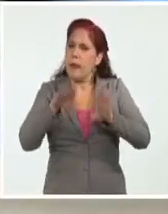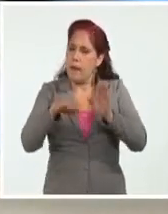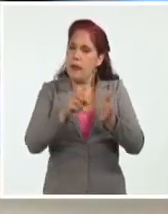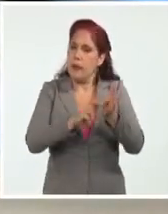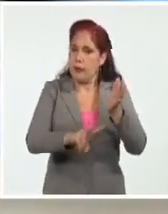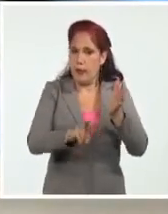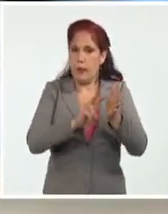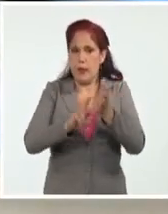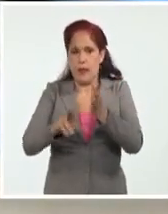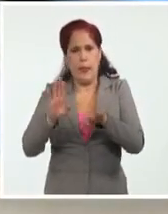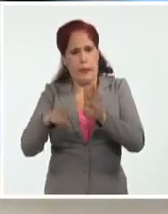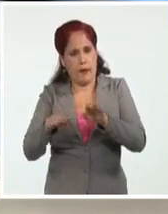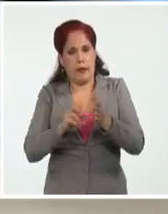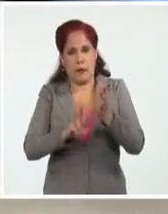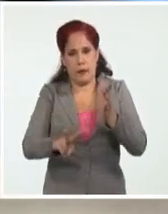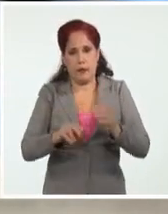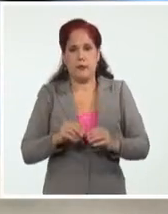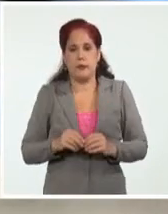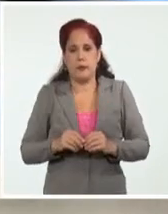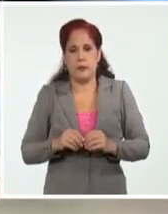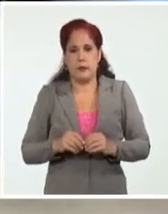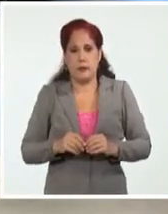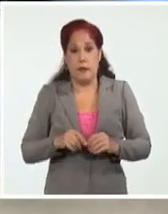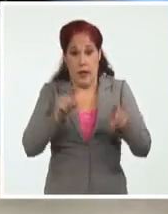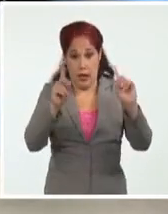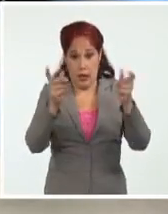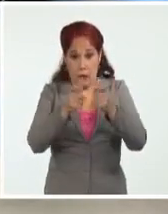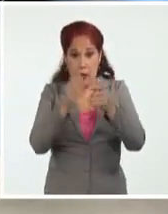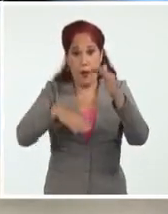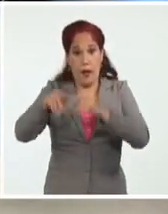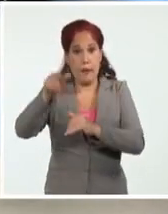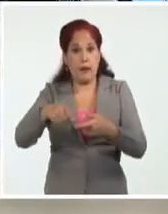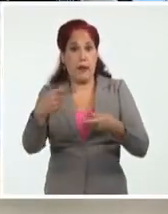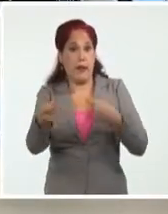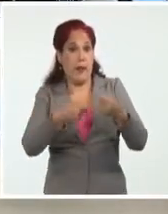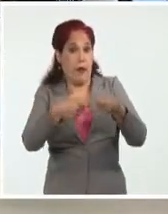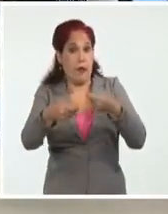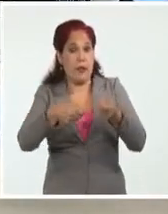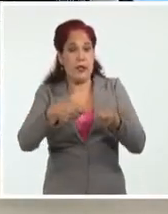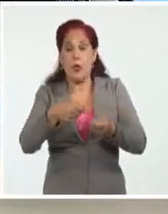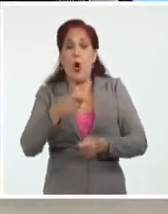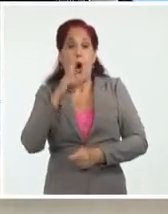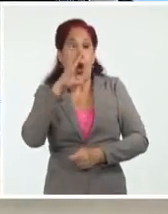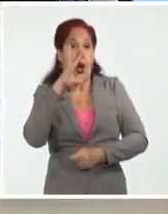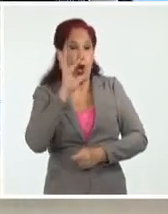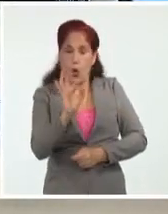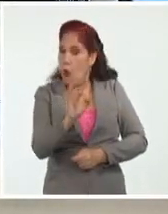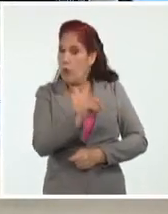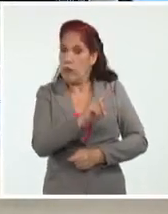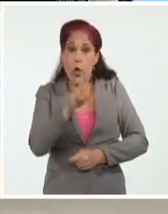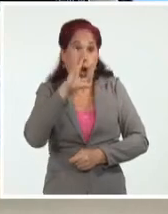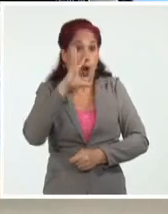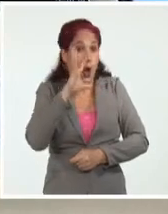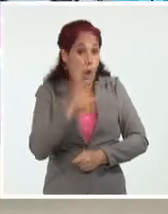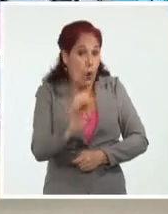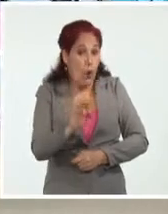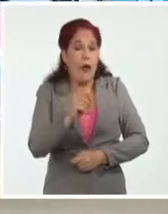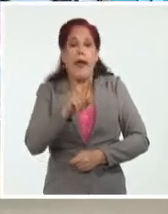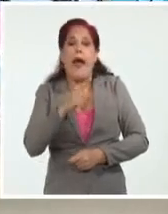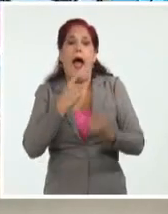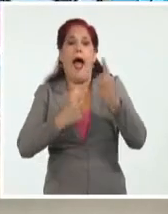con la disponibilidad de este producto. En el encuentro, la ministra de Comercio Interior negó enfáticamente que se hubiera